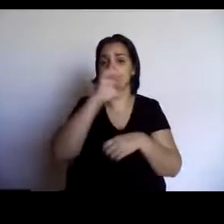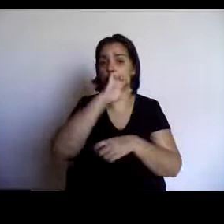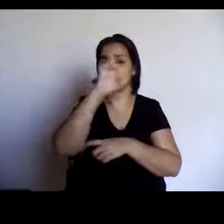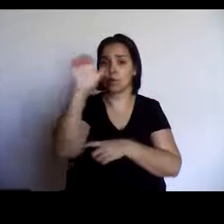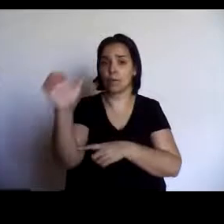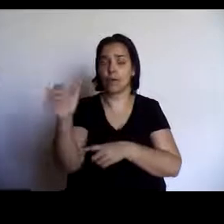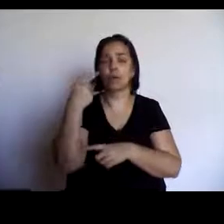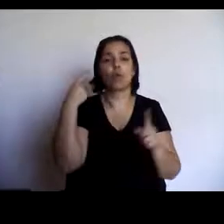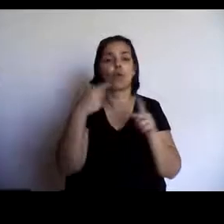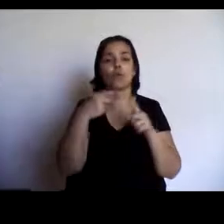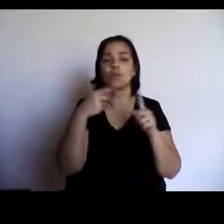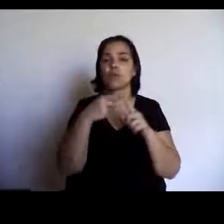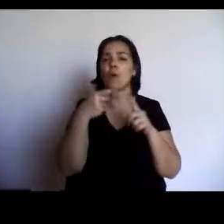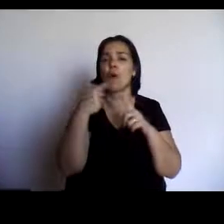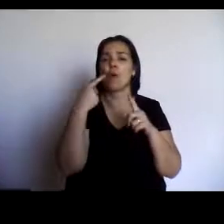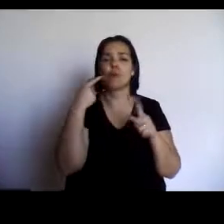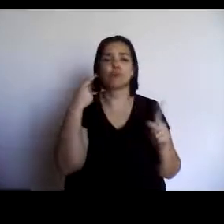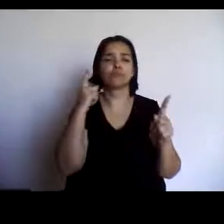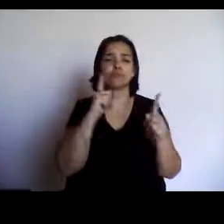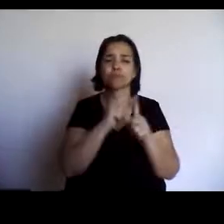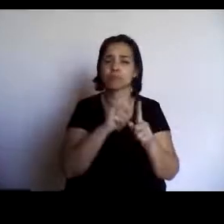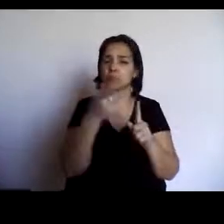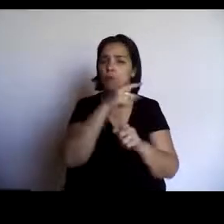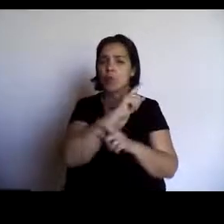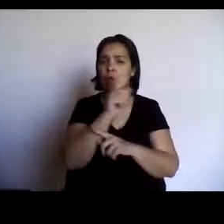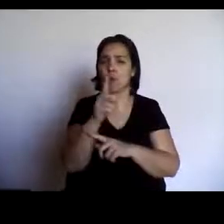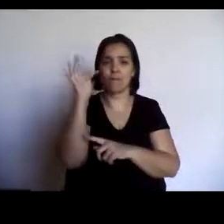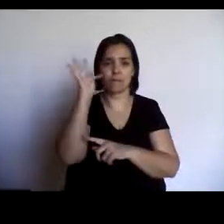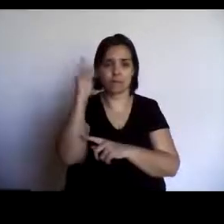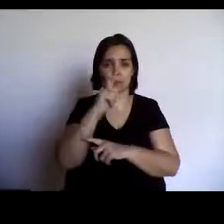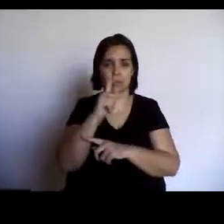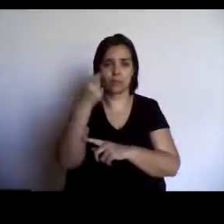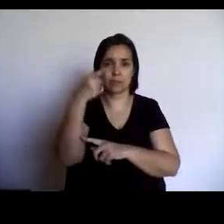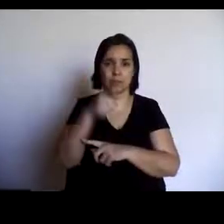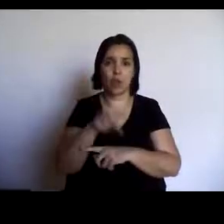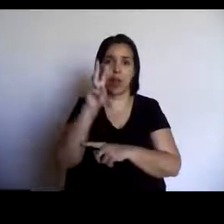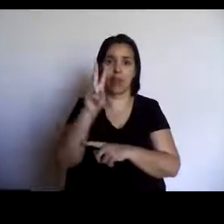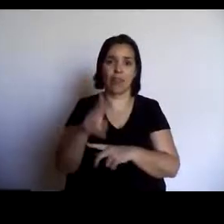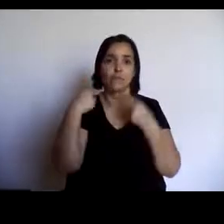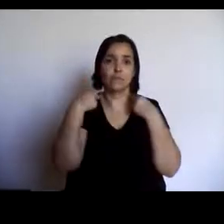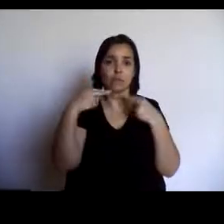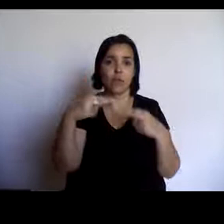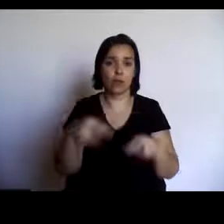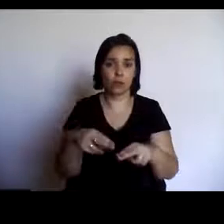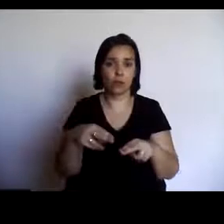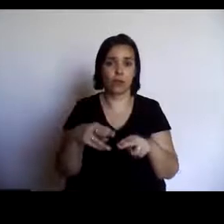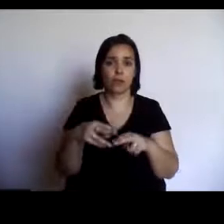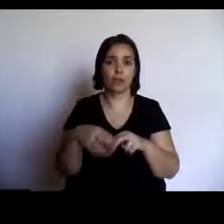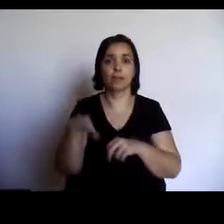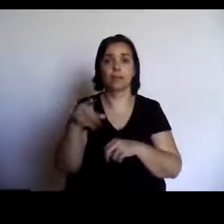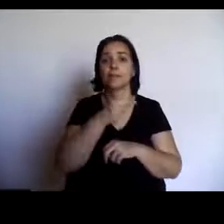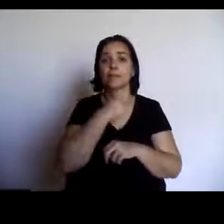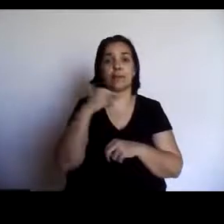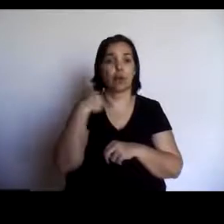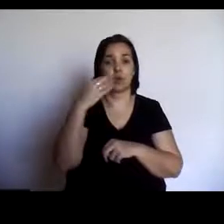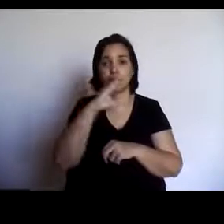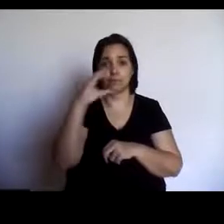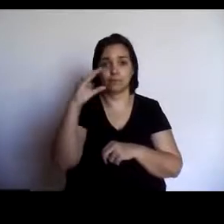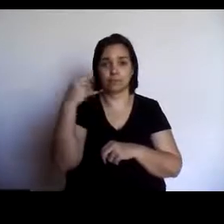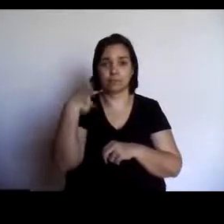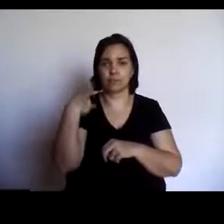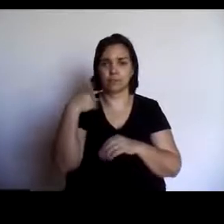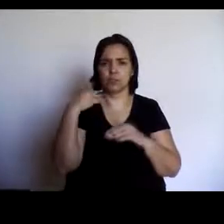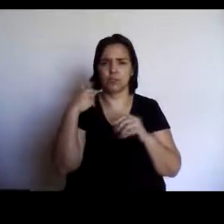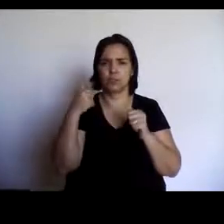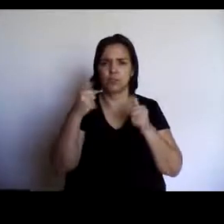objetivo no solamente es perseguido por la FEMPES, sino también por las dos diputaciones provinciales de Cáceres y Badajoz, quienes mantienen